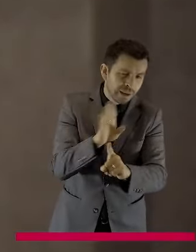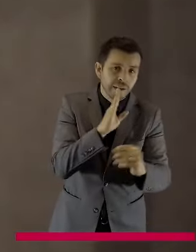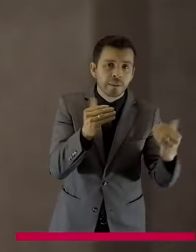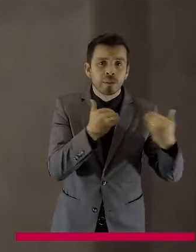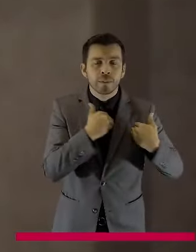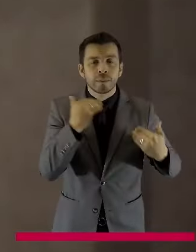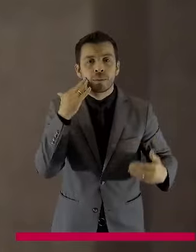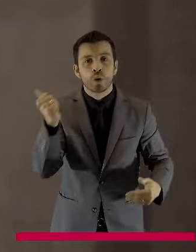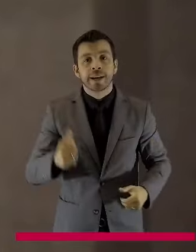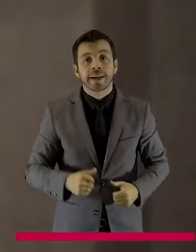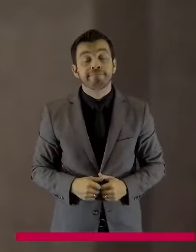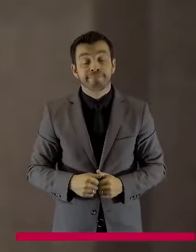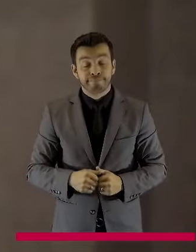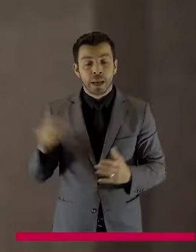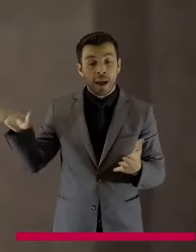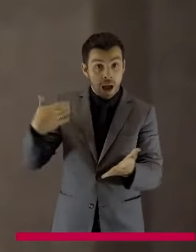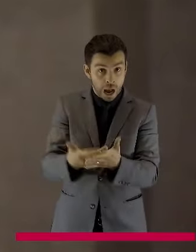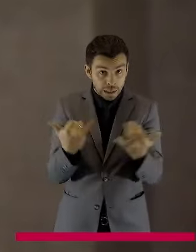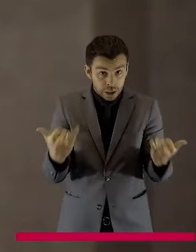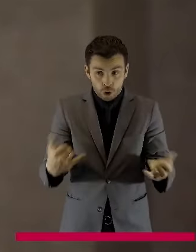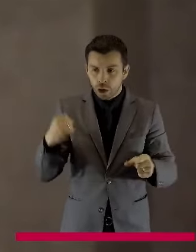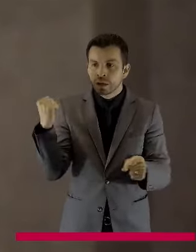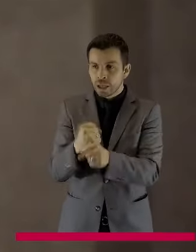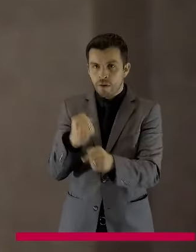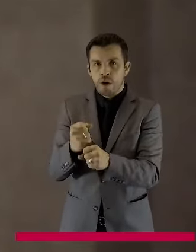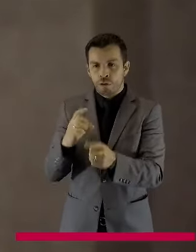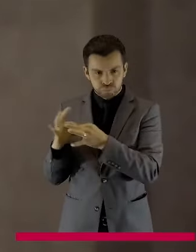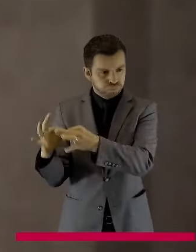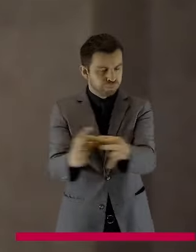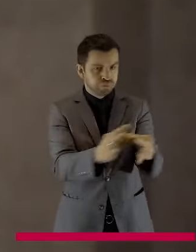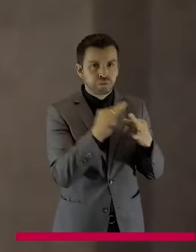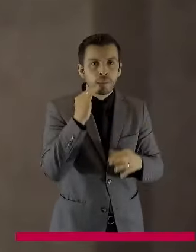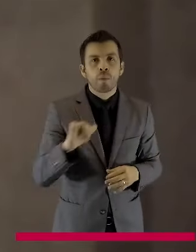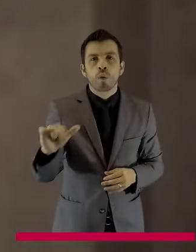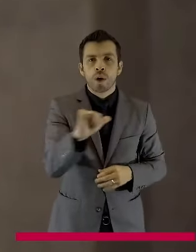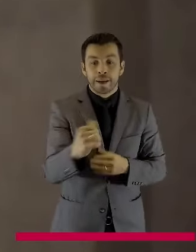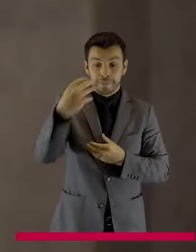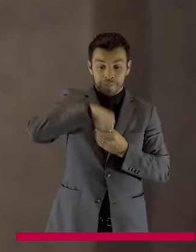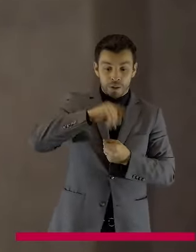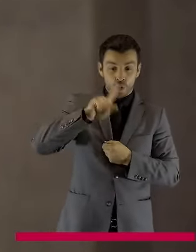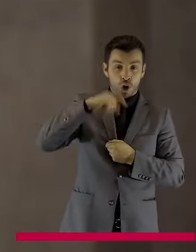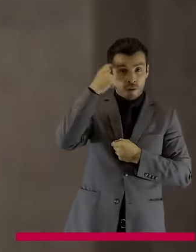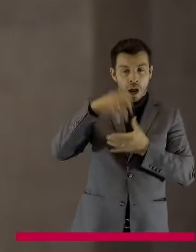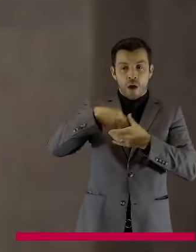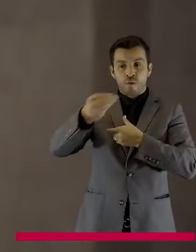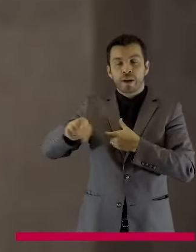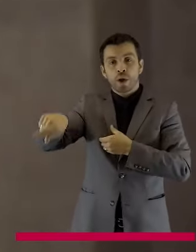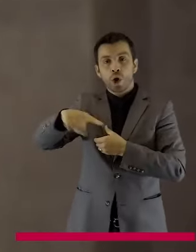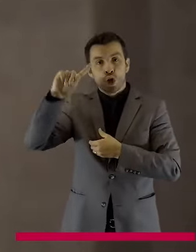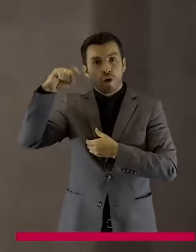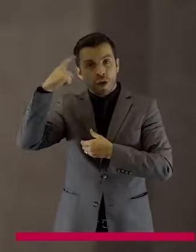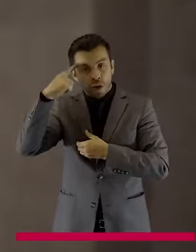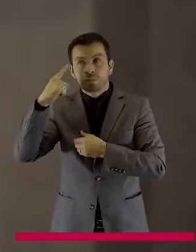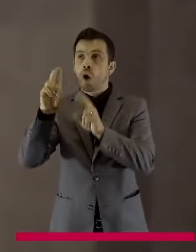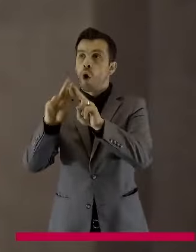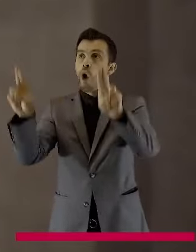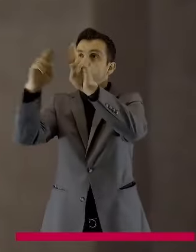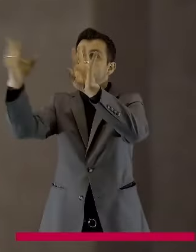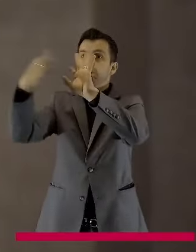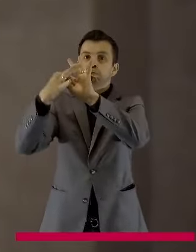Hoy seguimos aquí trabajando como mujeres, dentro del gobierno y por fuera del gobierno, cogidas de la